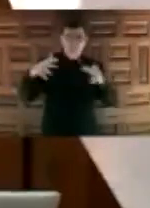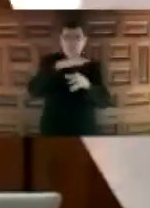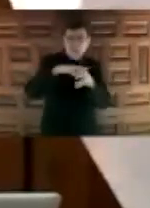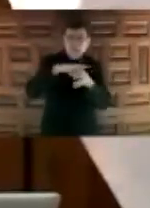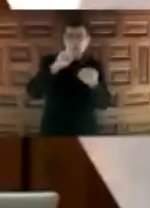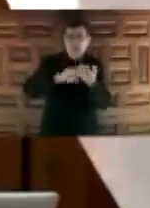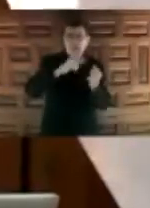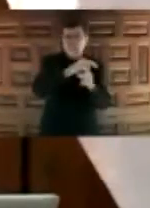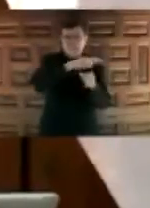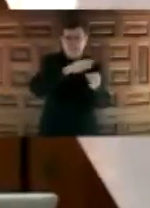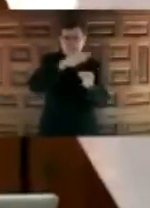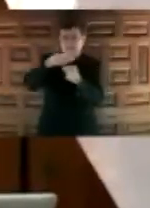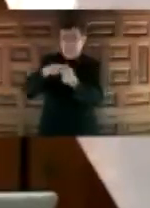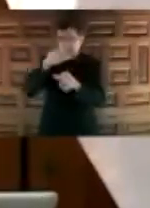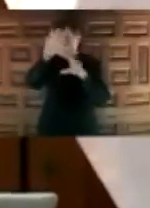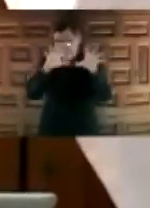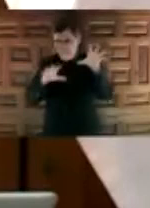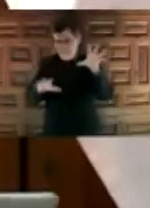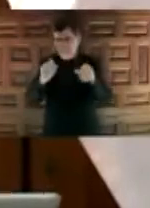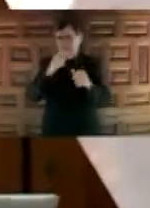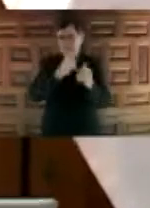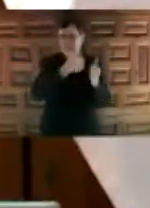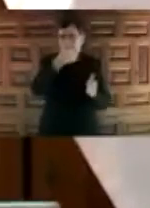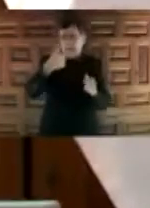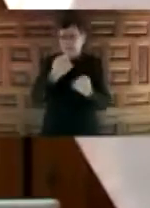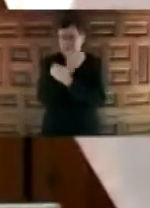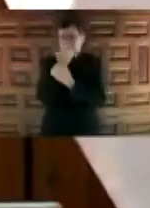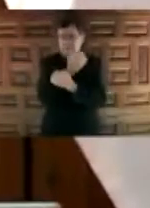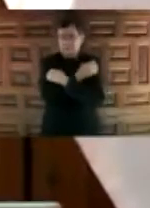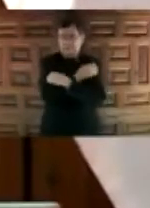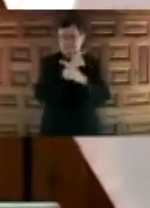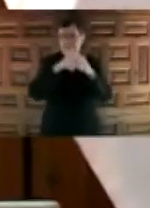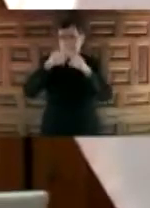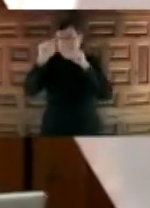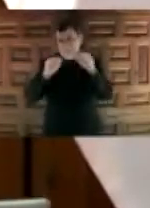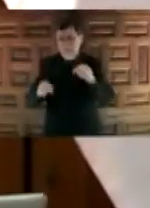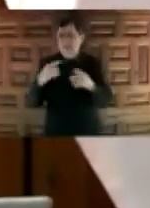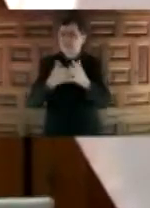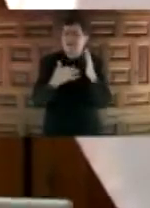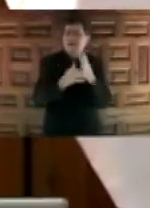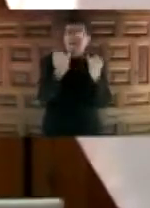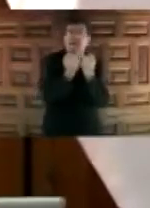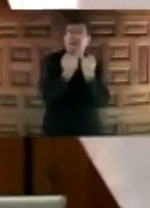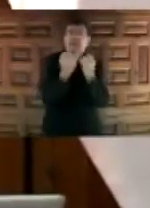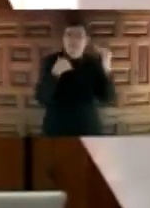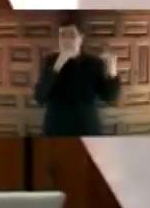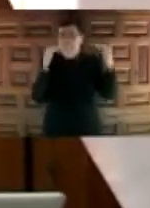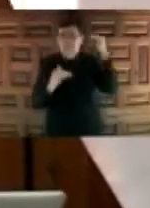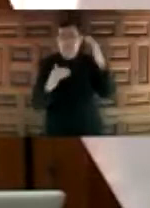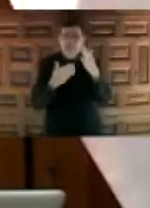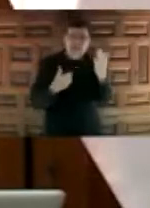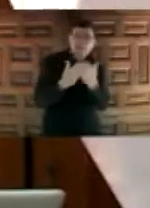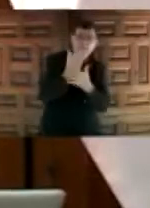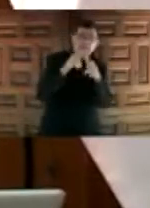de cada una de las instituciones de educación superior, pero también sumar a este asunto la discusión que tiene que ver con la desigualdad en el acceso,